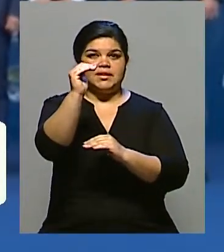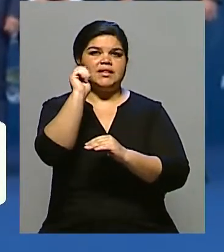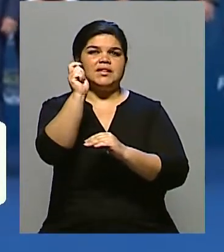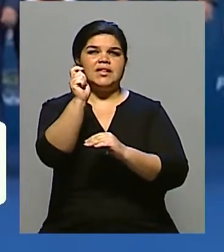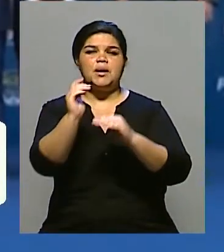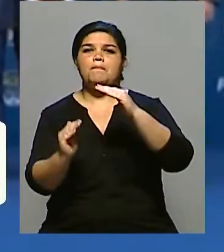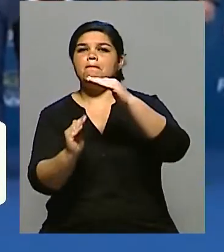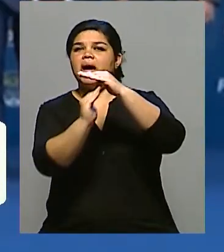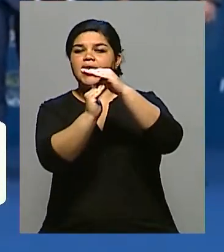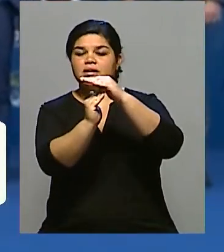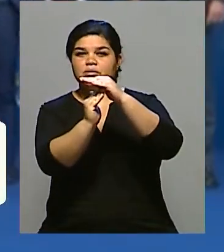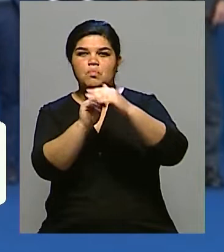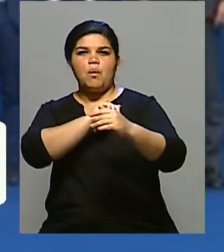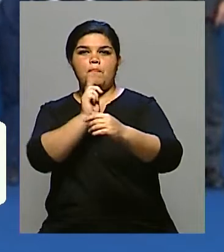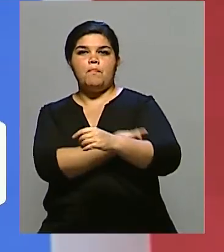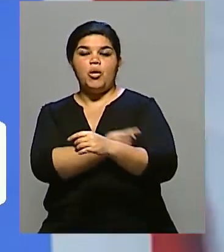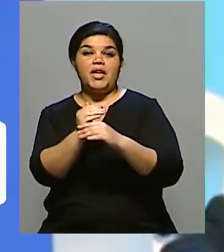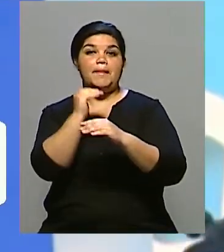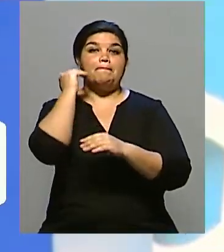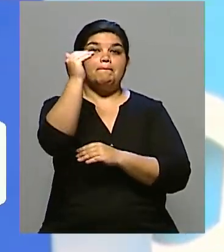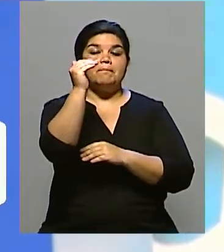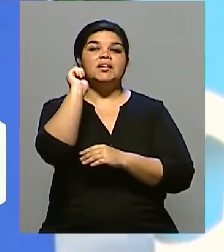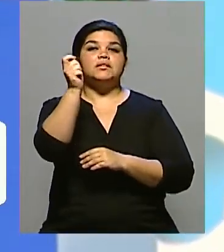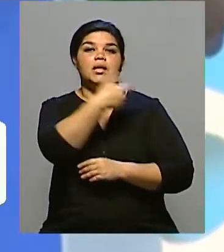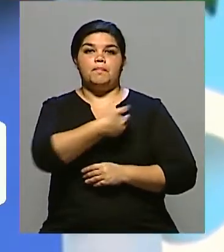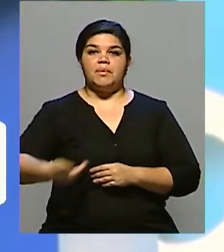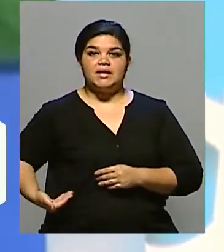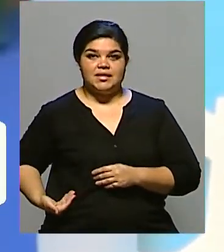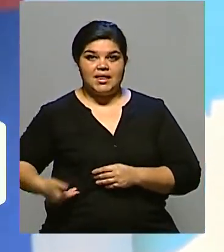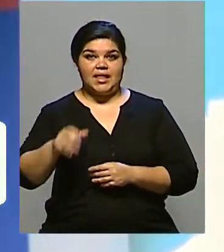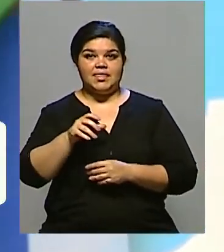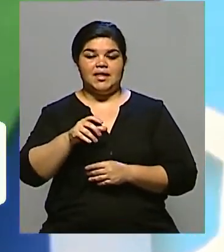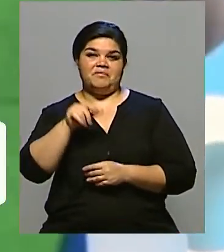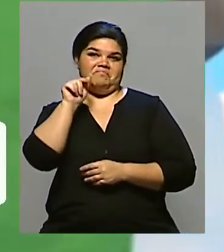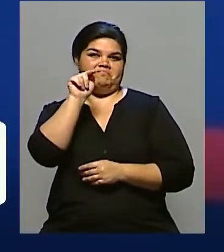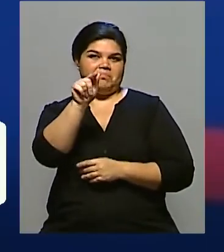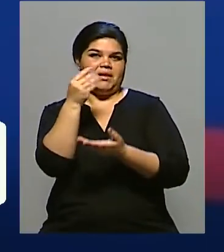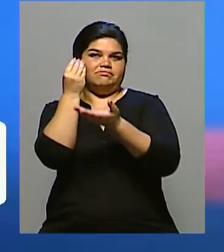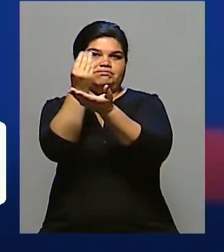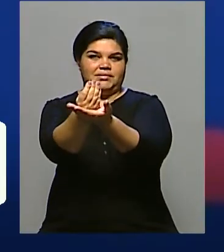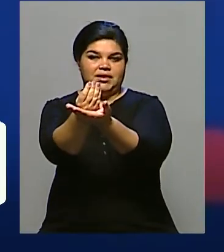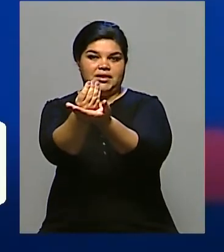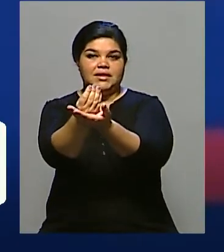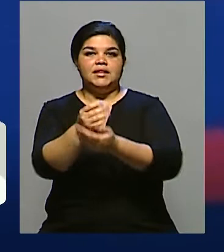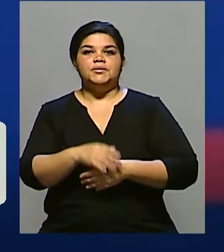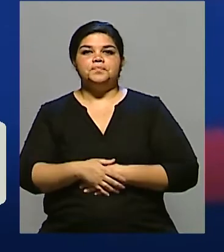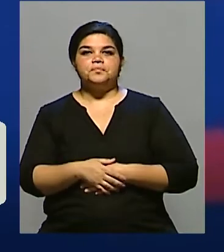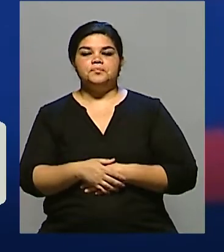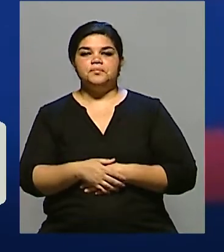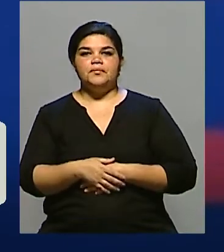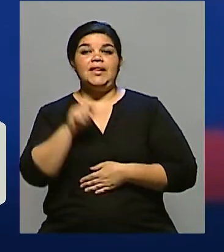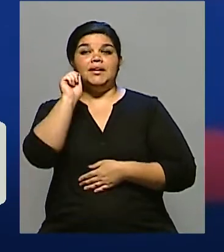que es la persona que tiene más poder en Italia, está el presidente de la República, que tiene, digamos así, un poder